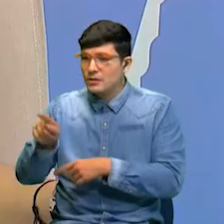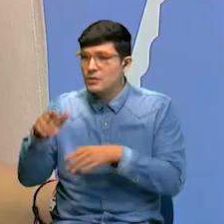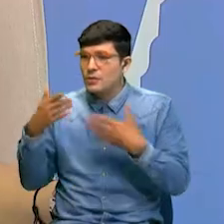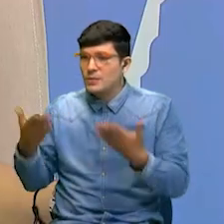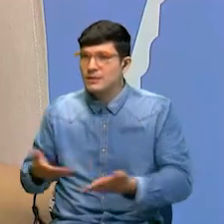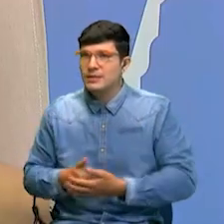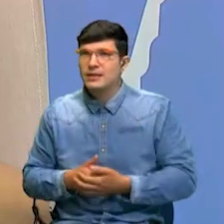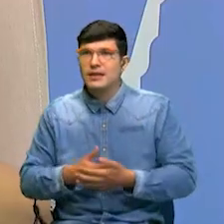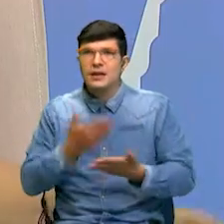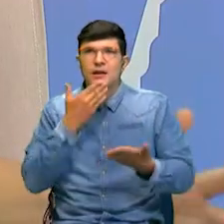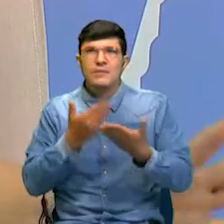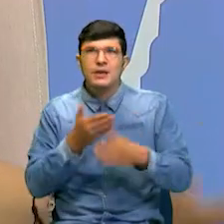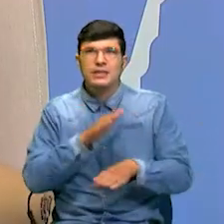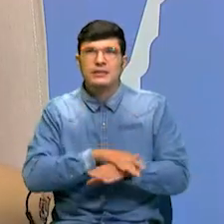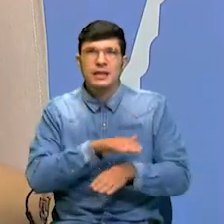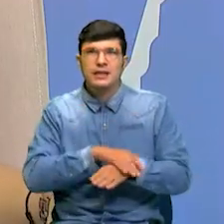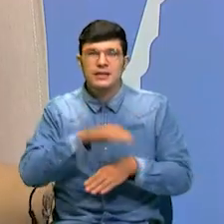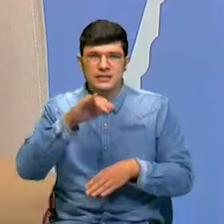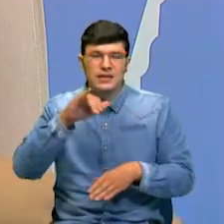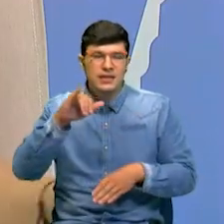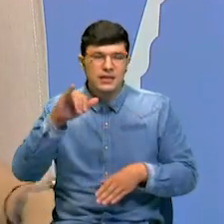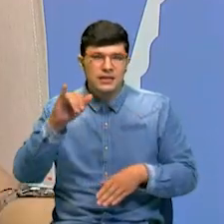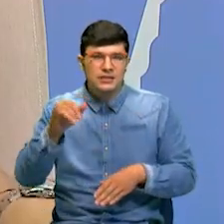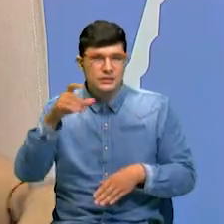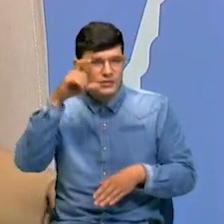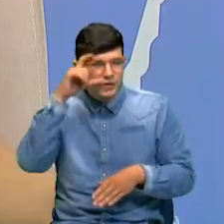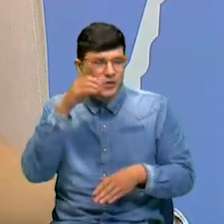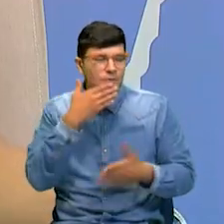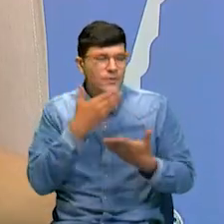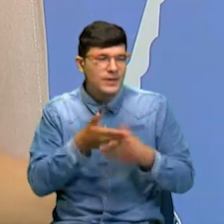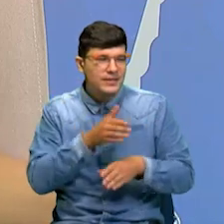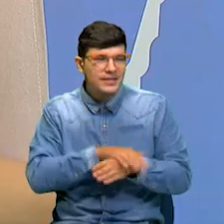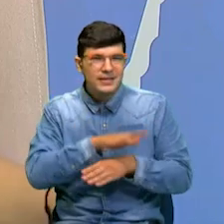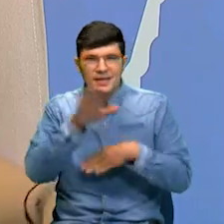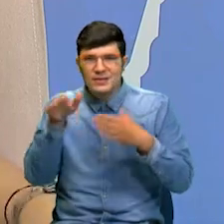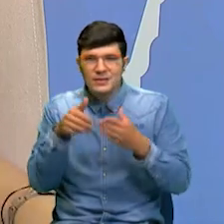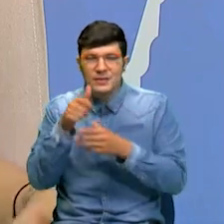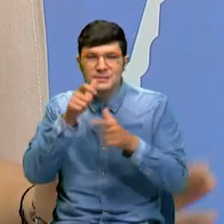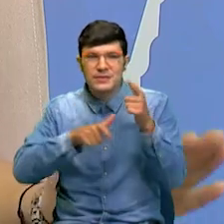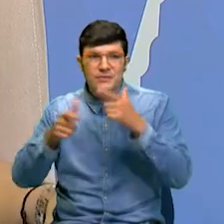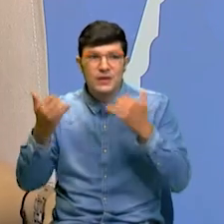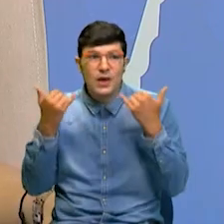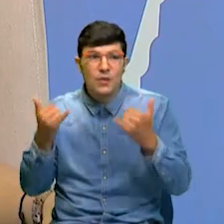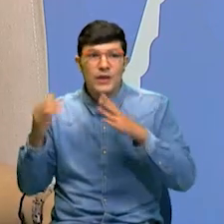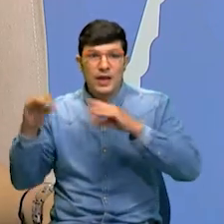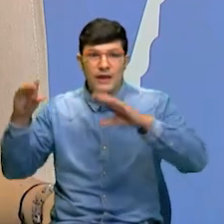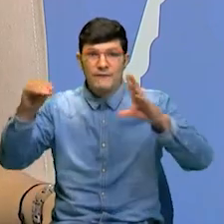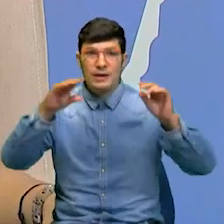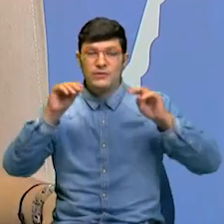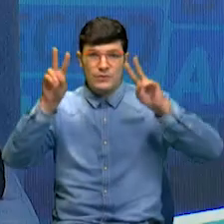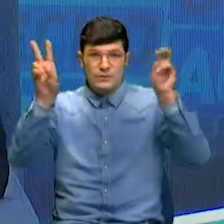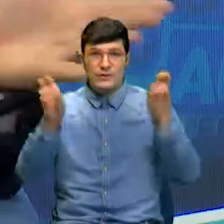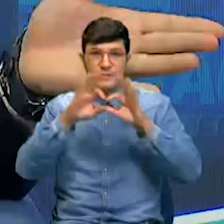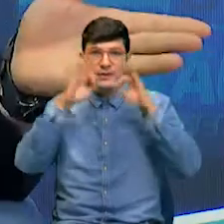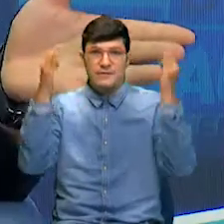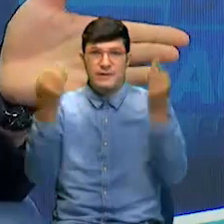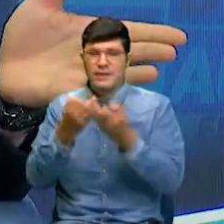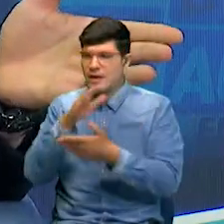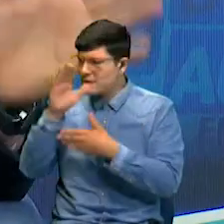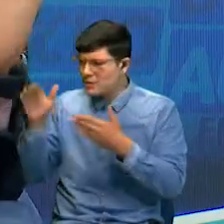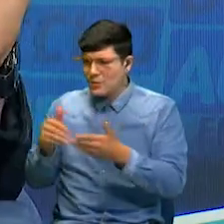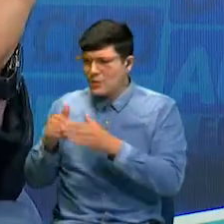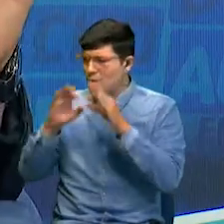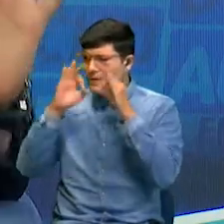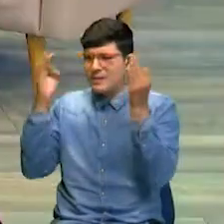Buenas tardes, John. Buenas tardes, doctora Marlene. Buenas tardes, televidentes. Hoy nuevamente estaremos tratando temas de familia en este programa. Todo lo de familia. Complicado